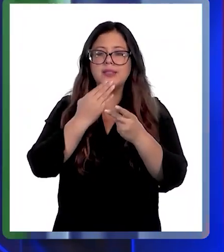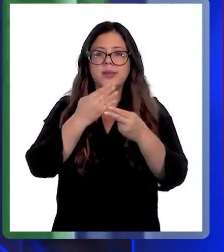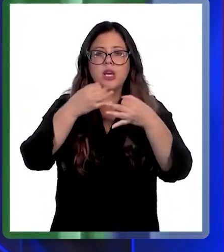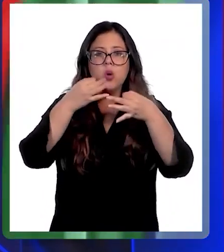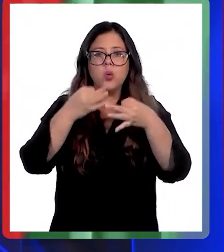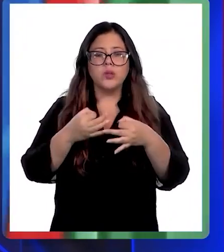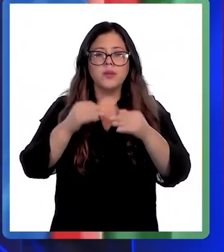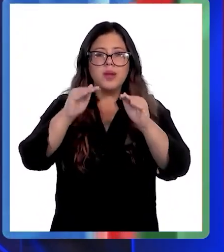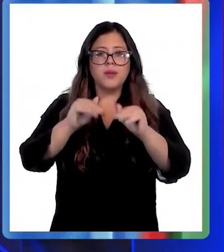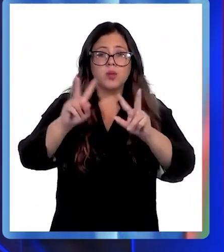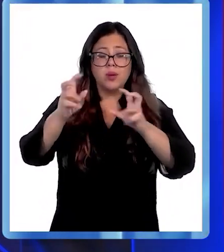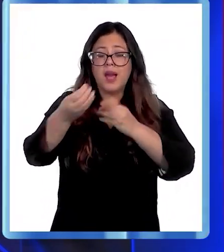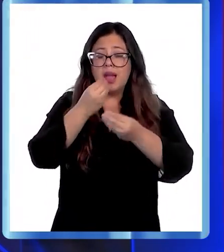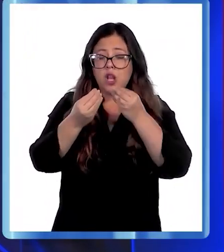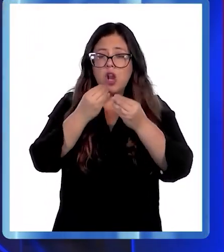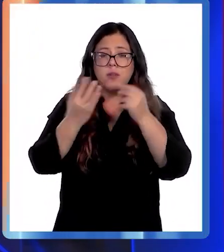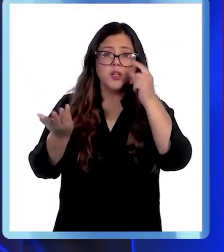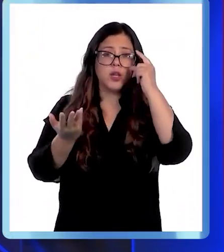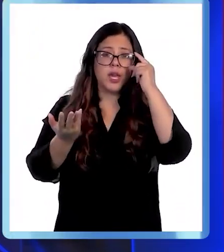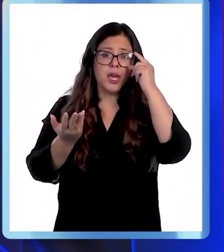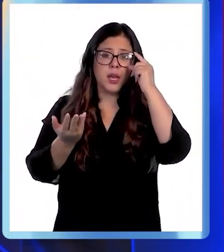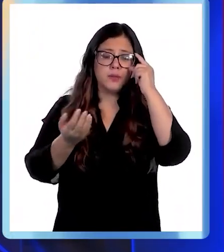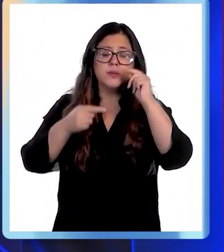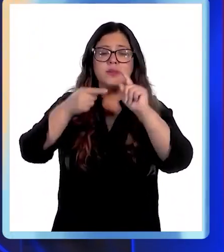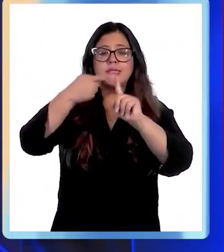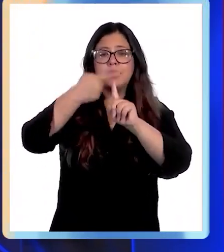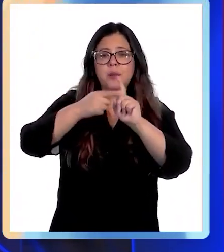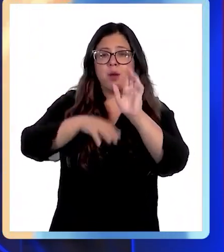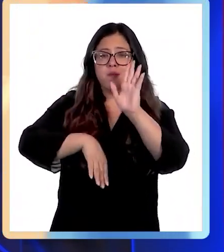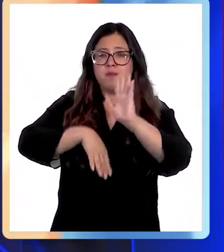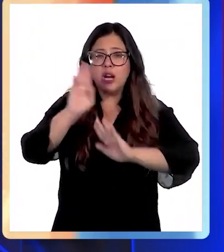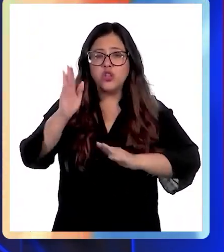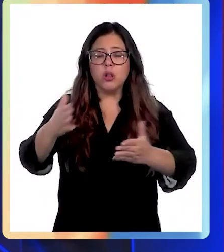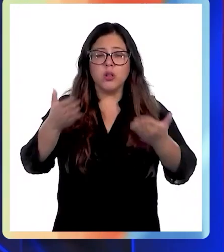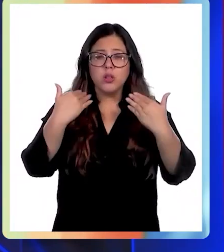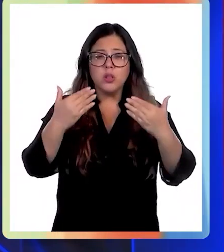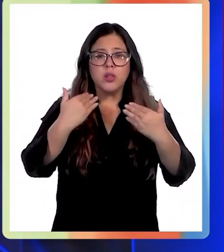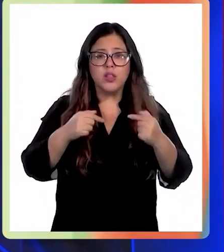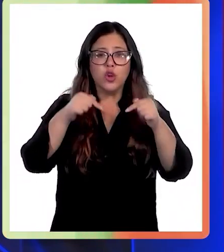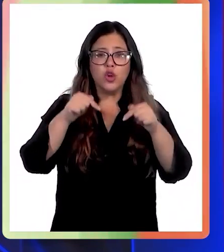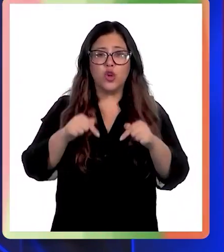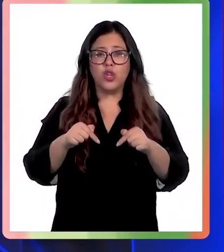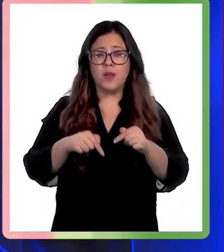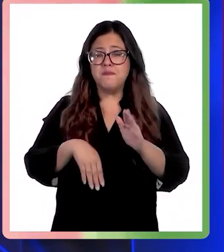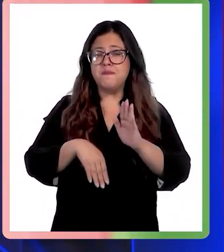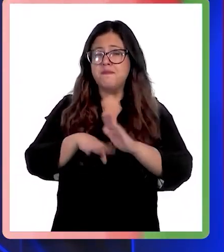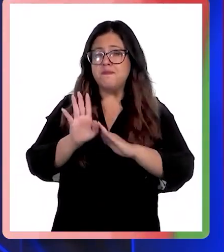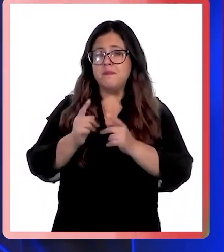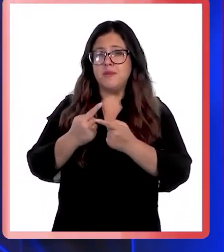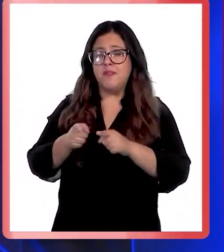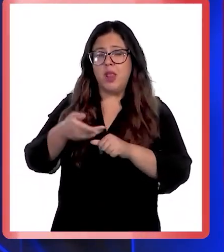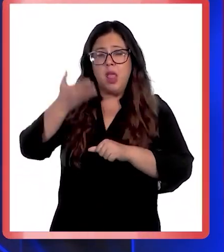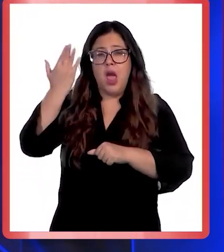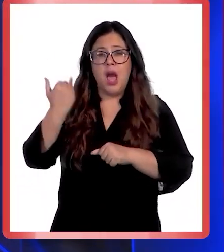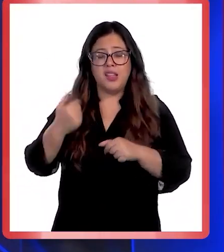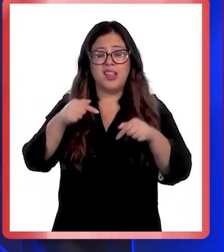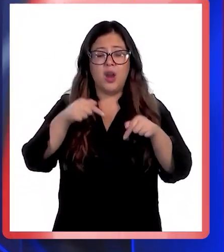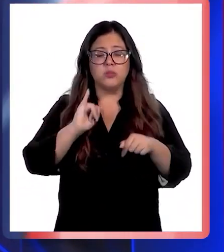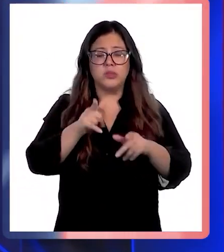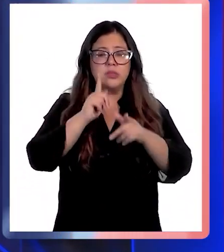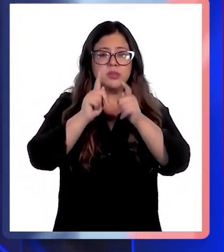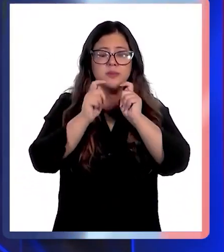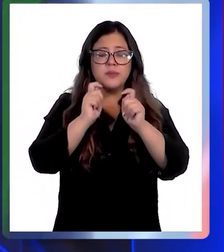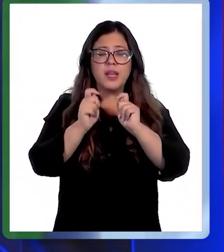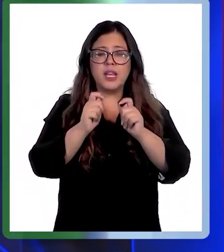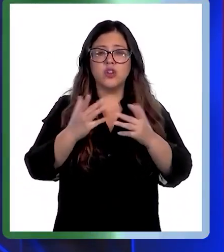lado, manteniéndonos en el mismo margen de los alimentos, es que las altas temperaturas hoy en día, como están mayores que antes, ahora sí